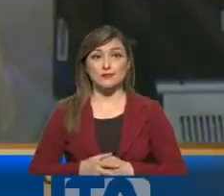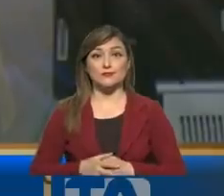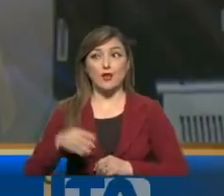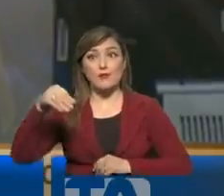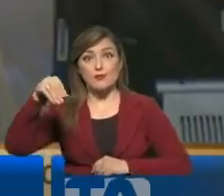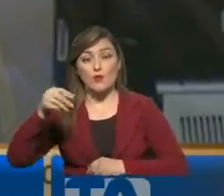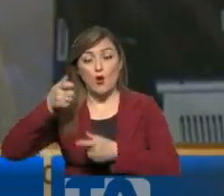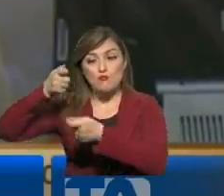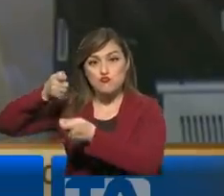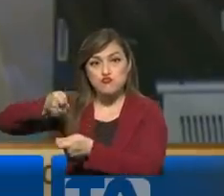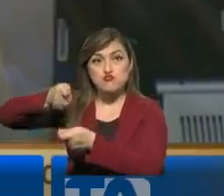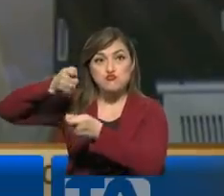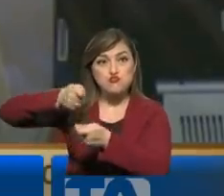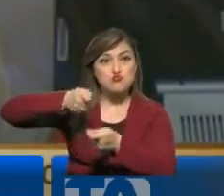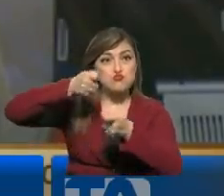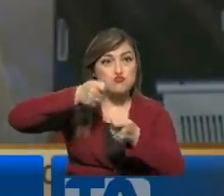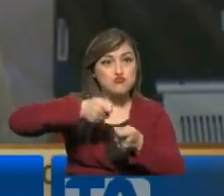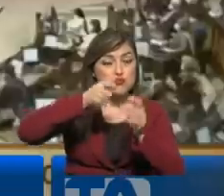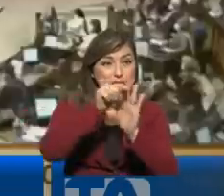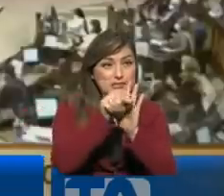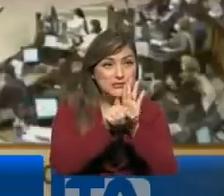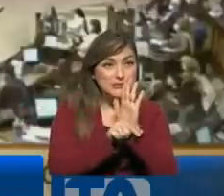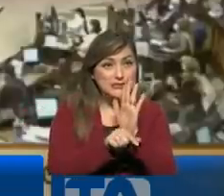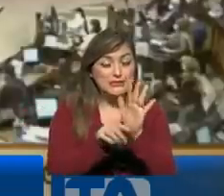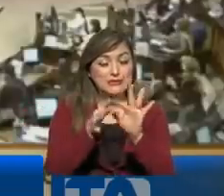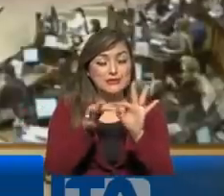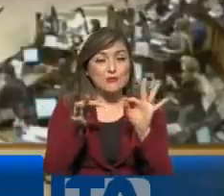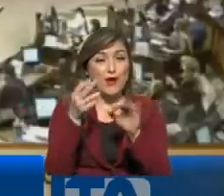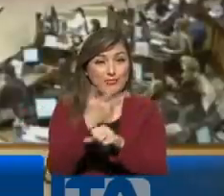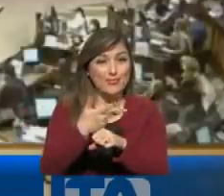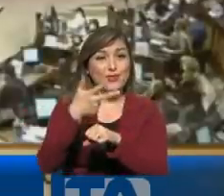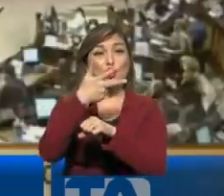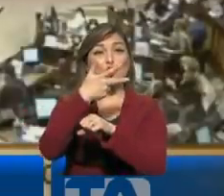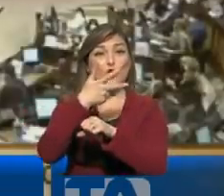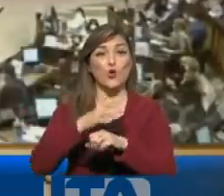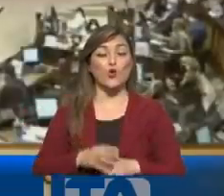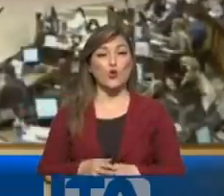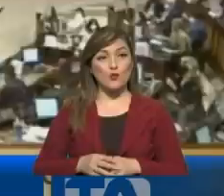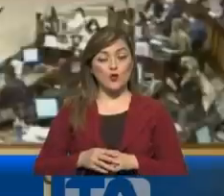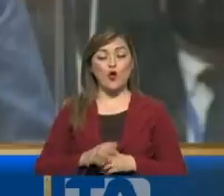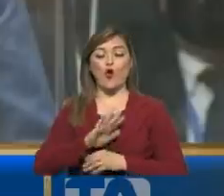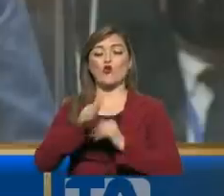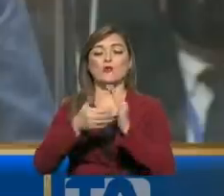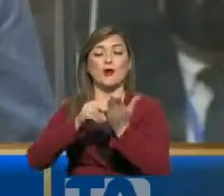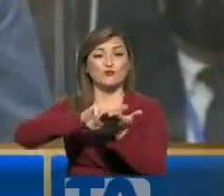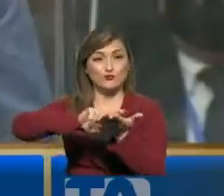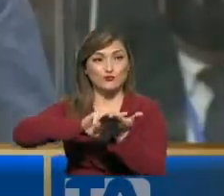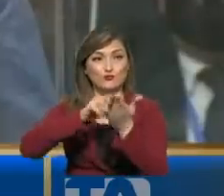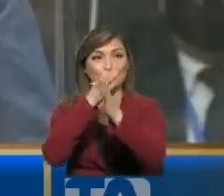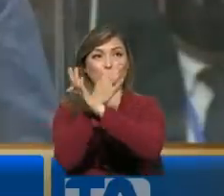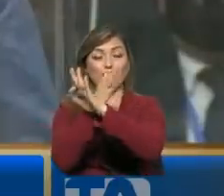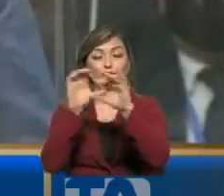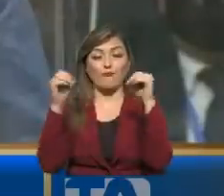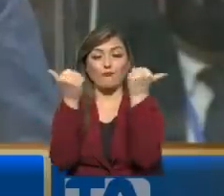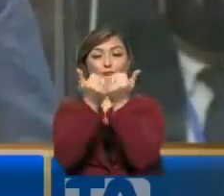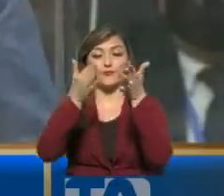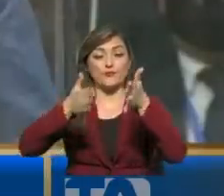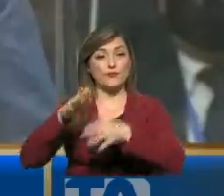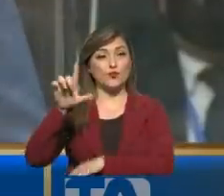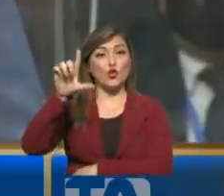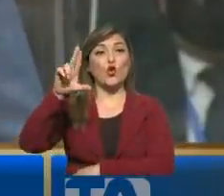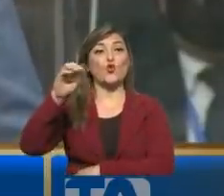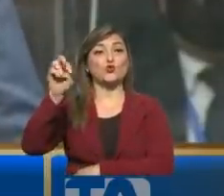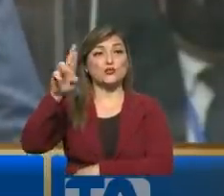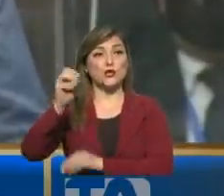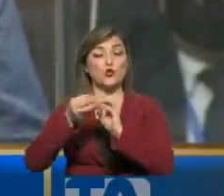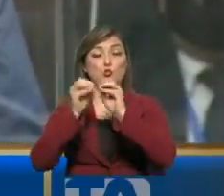una fumigación aparentemente muy minuciosa, pues duró más de 3 horas, se reinstaló la sesión. El turno fue del asambleísta Rafael Lucero,